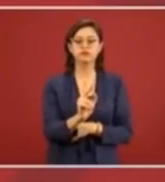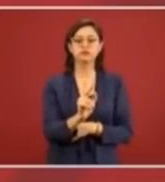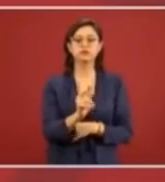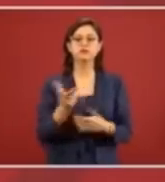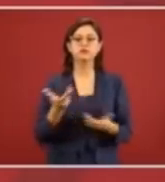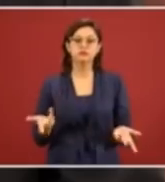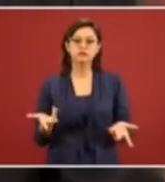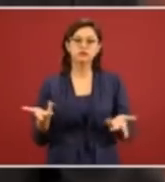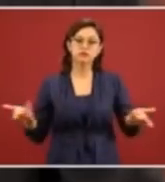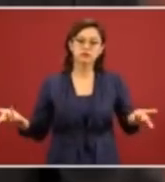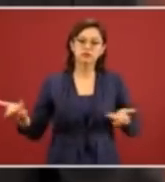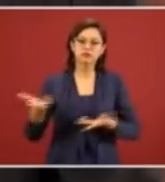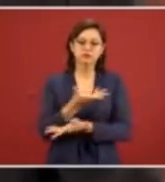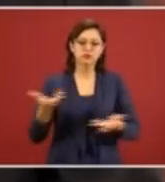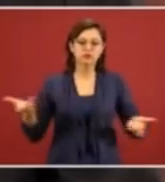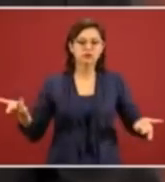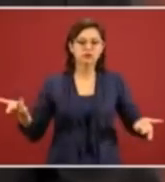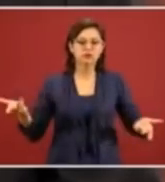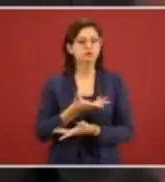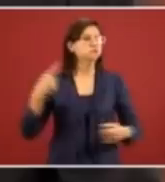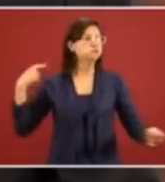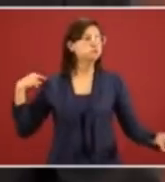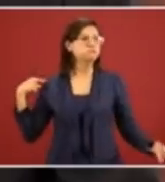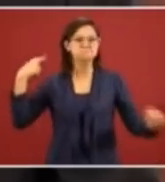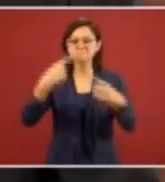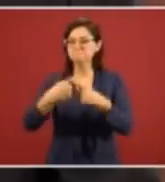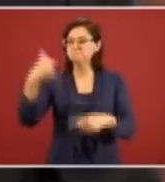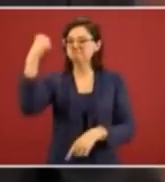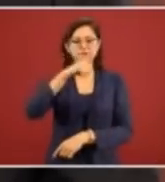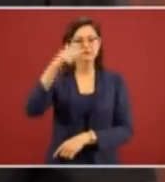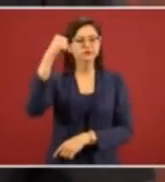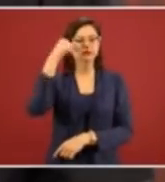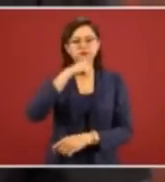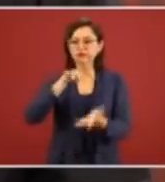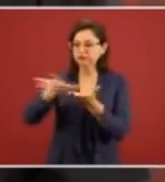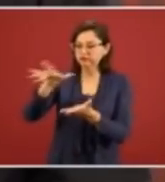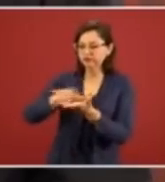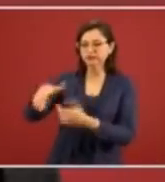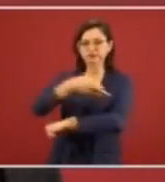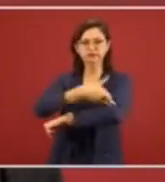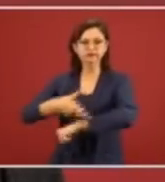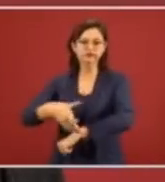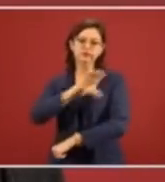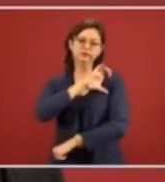no dejen de pensar, como lo han hecho siempre, en sus seres queridos.